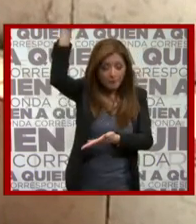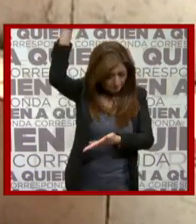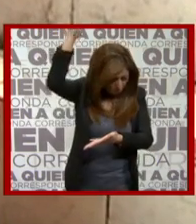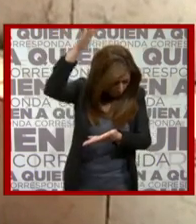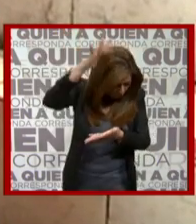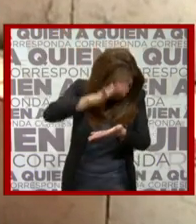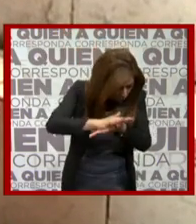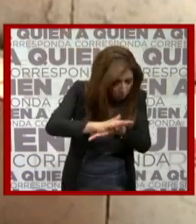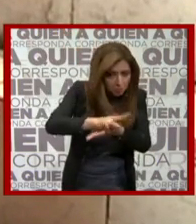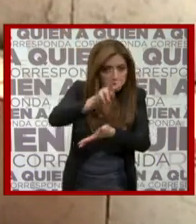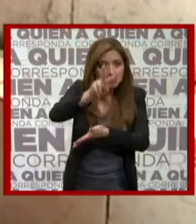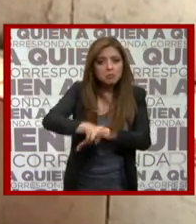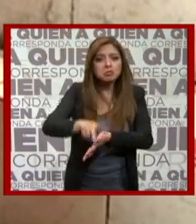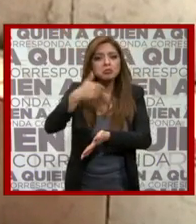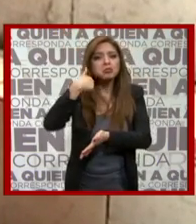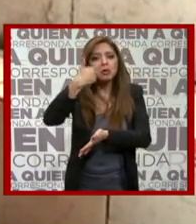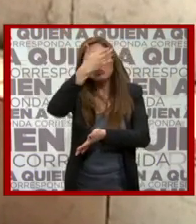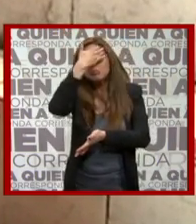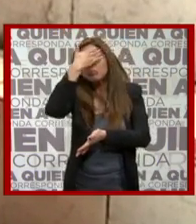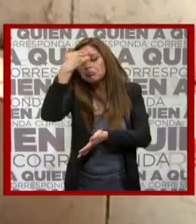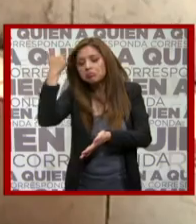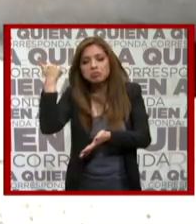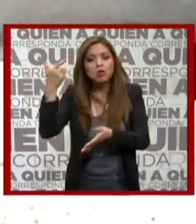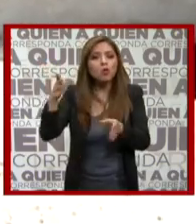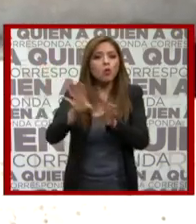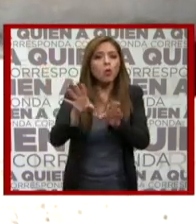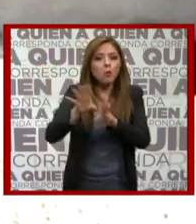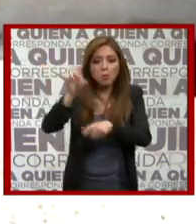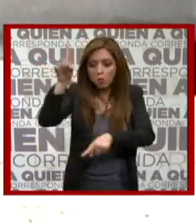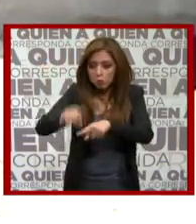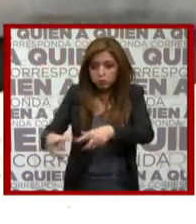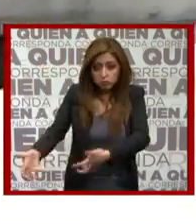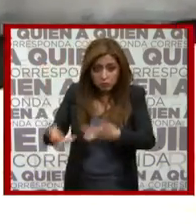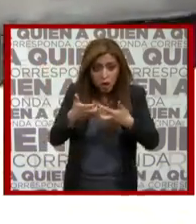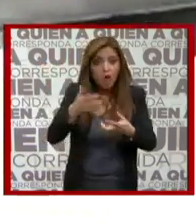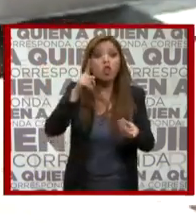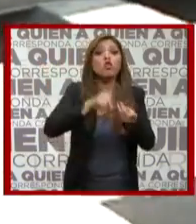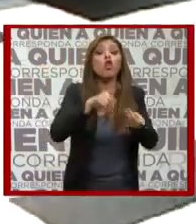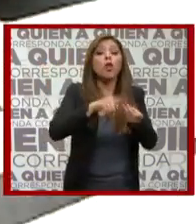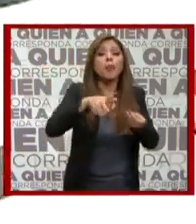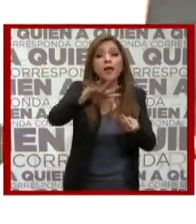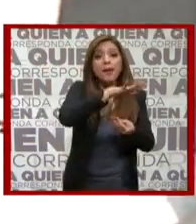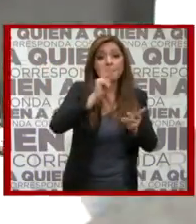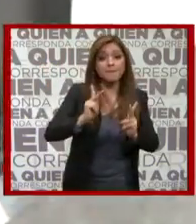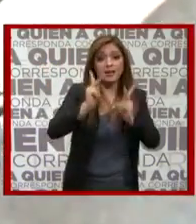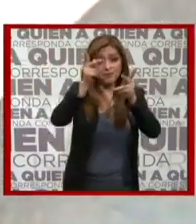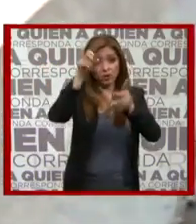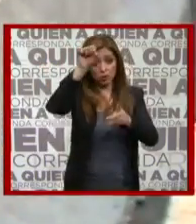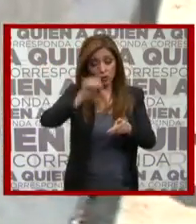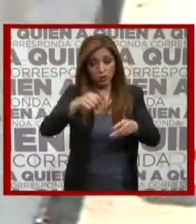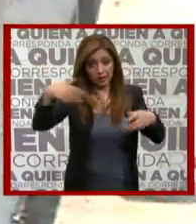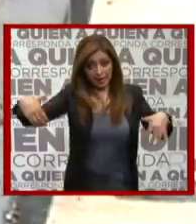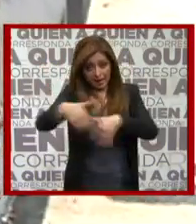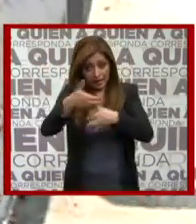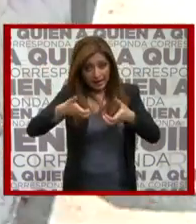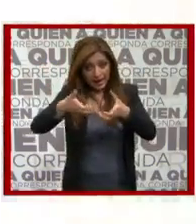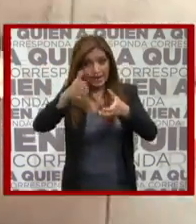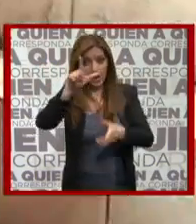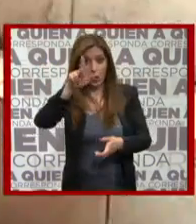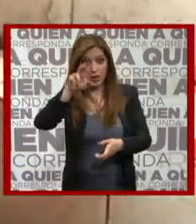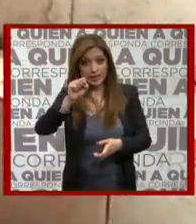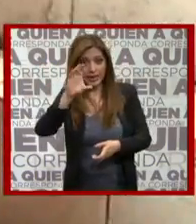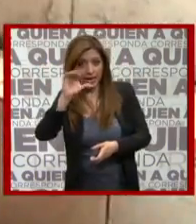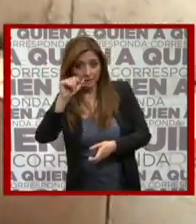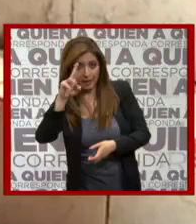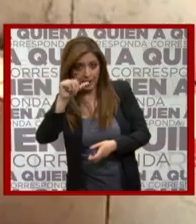de ahí ya no, yo no supe hasta cuando me sacaron afuera. Los hechos ocurrieron sobre Periférico Sur, a la altura de Luis Cabrera y San Jerónimo.